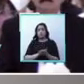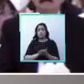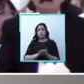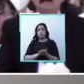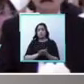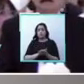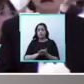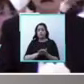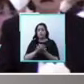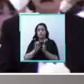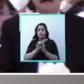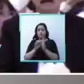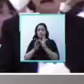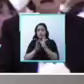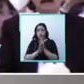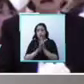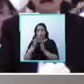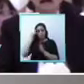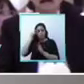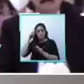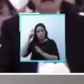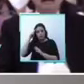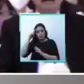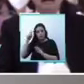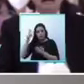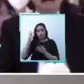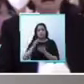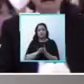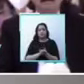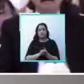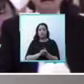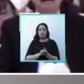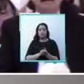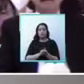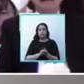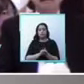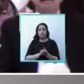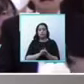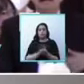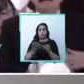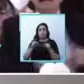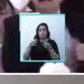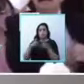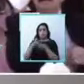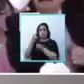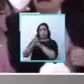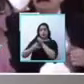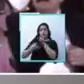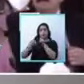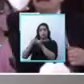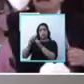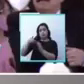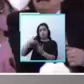los fideicomisos en materia de salud, de educación y de otros elementos que han estado